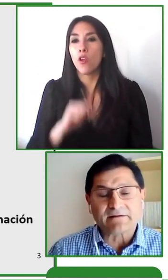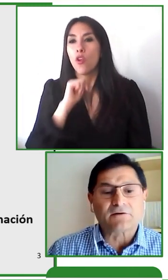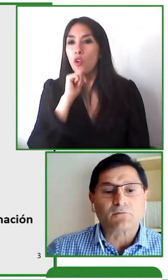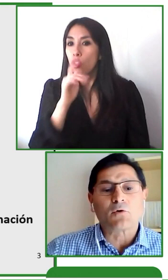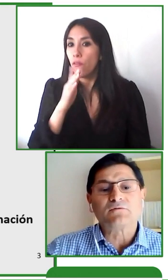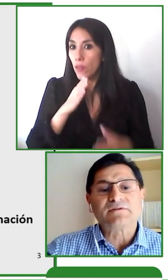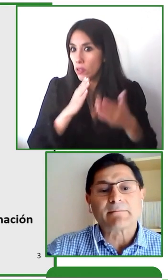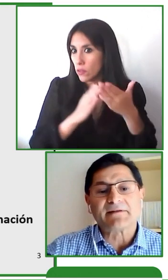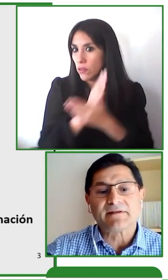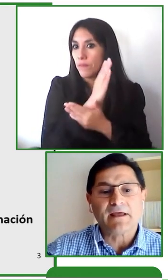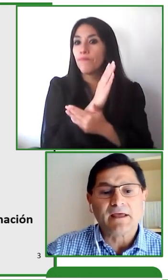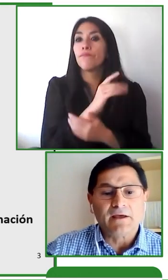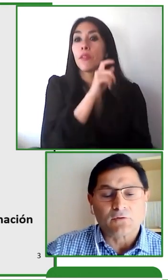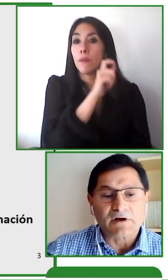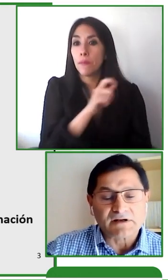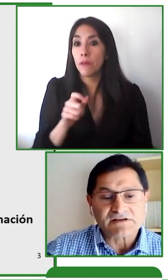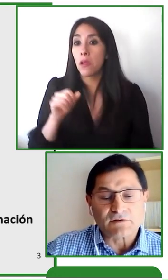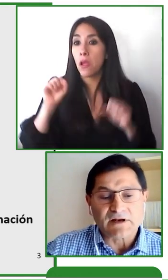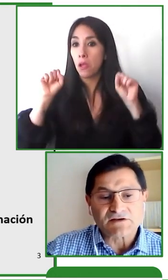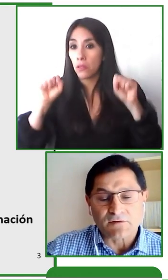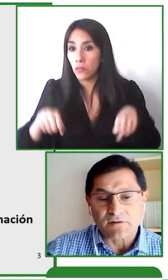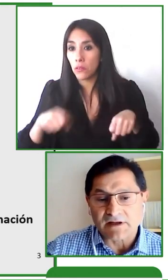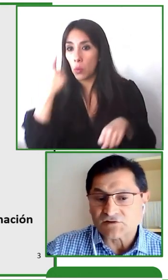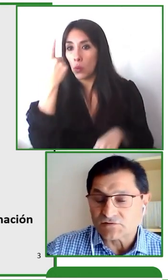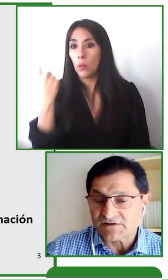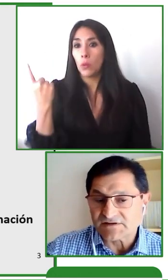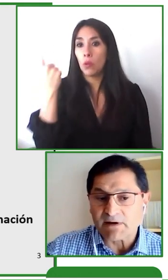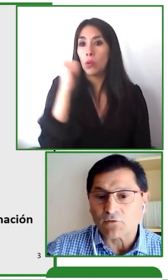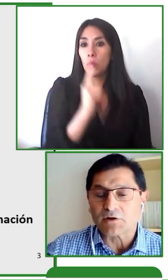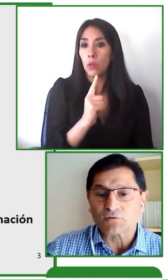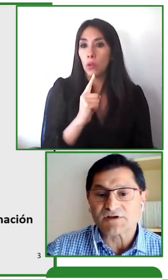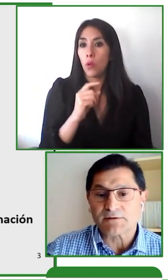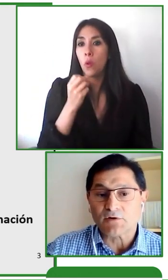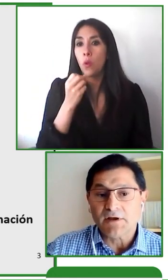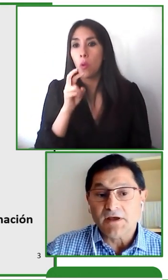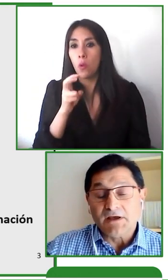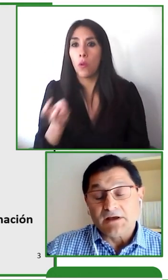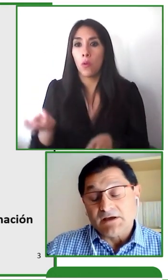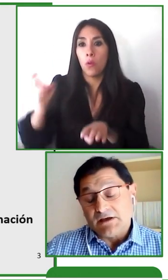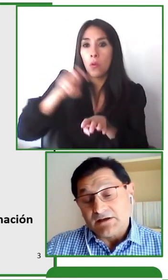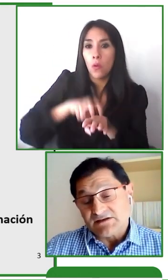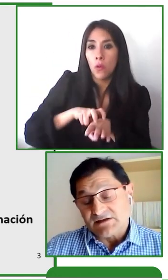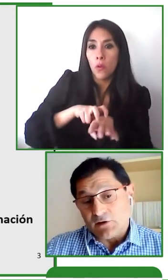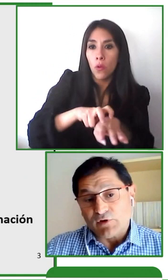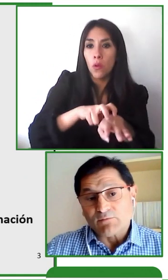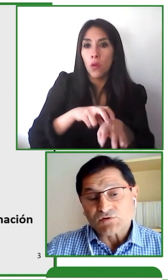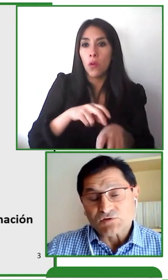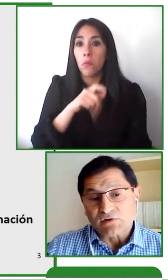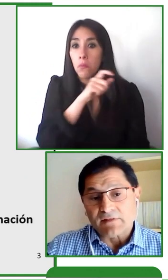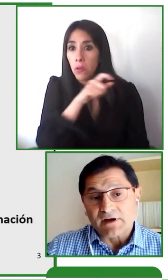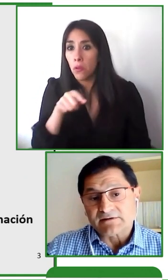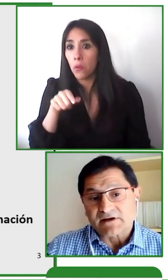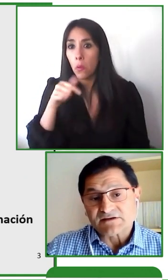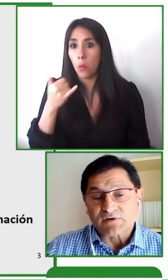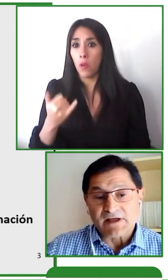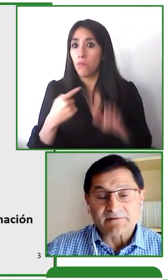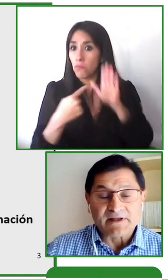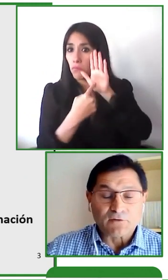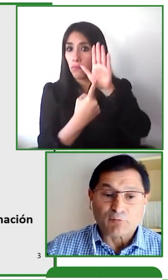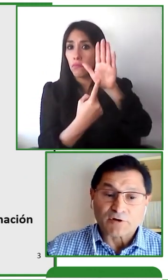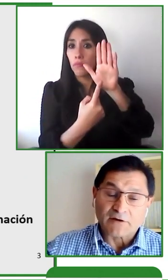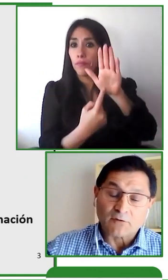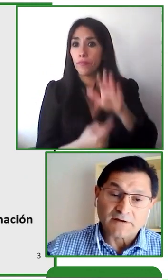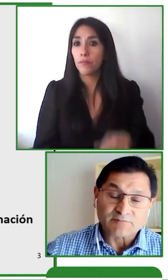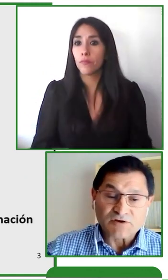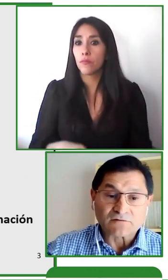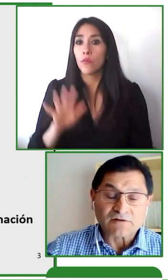viajar conjuntamente con el resto de la sociedad. Es un sistema no inclusivo. Si no podemos utilizar el transporte